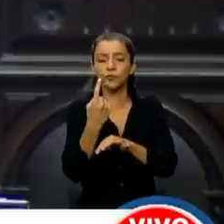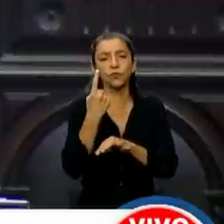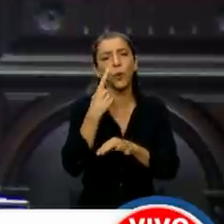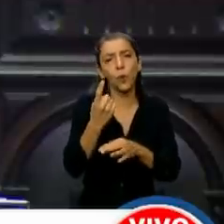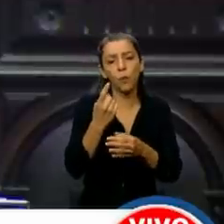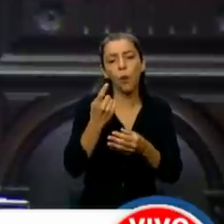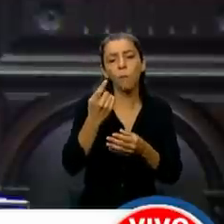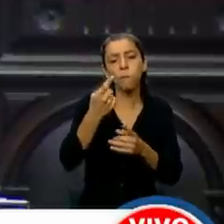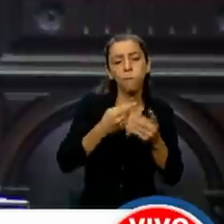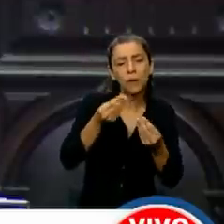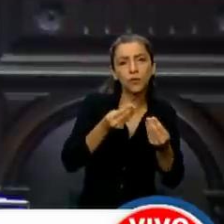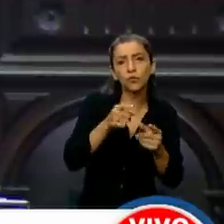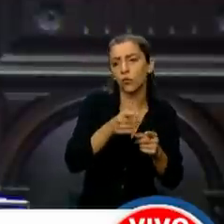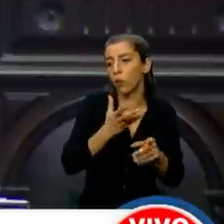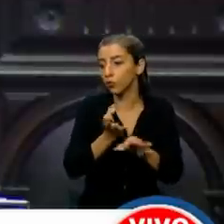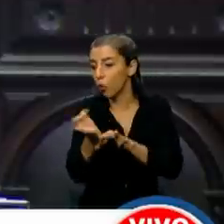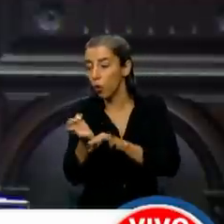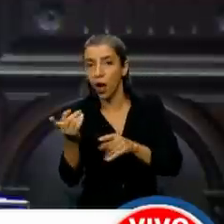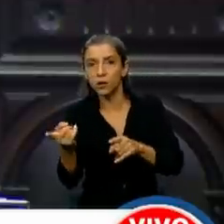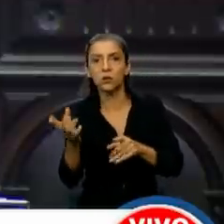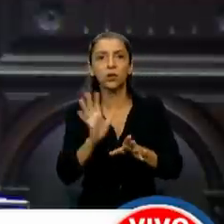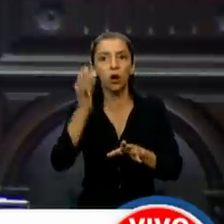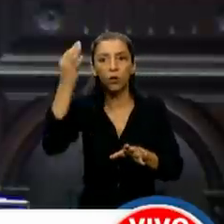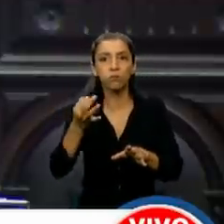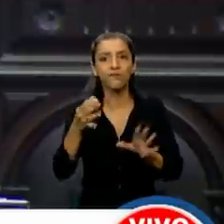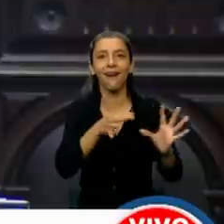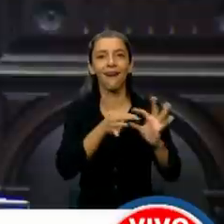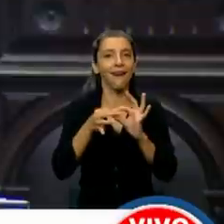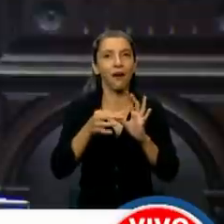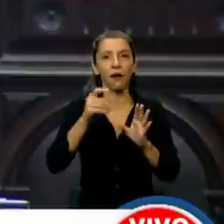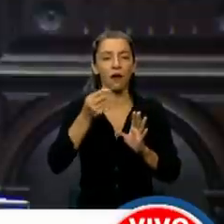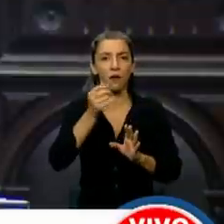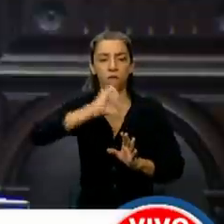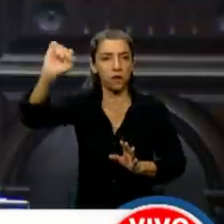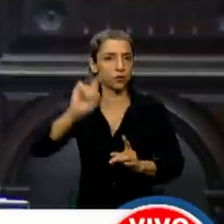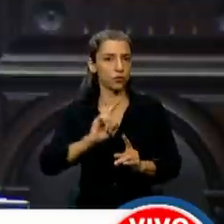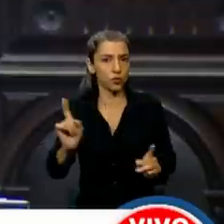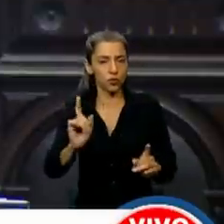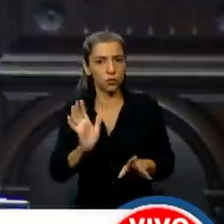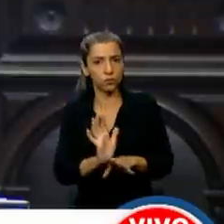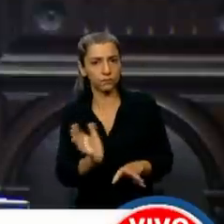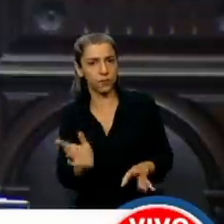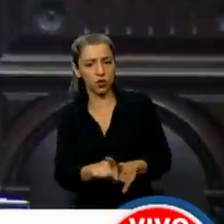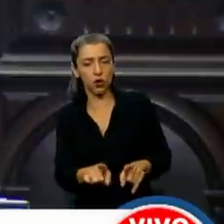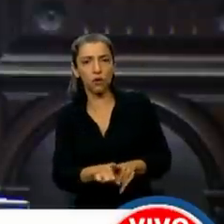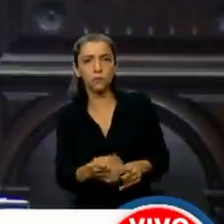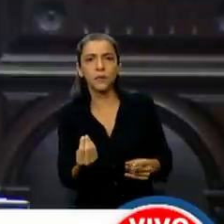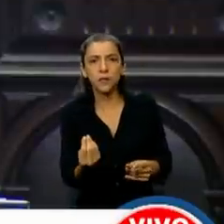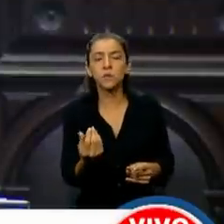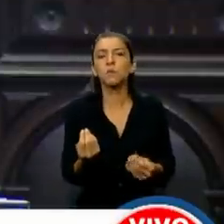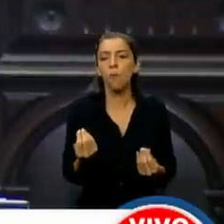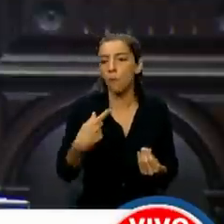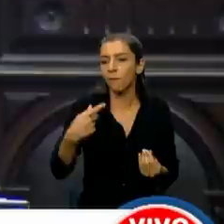no acompañan lo que hoy tenemos de inflación también el mismo caso pasa con el tema de los